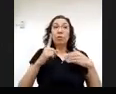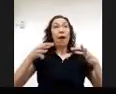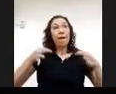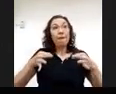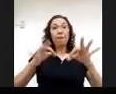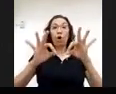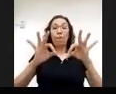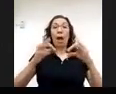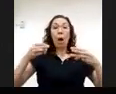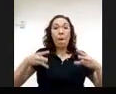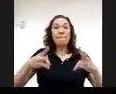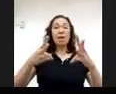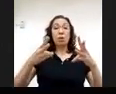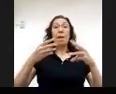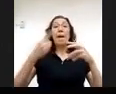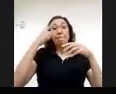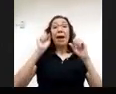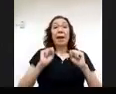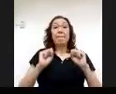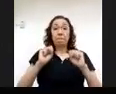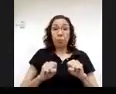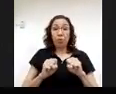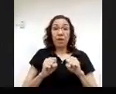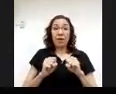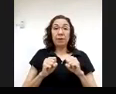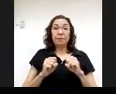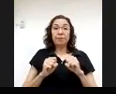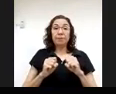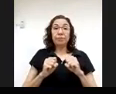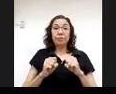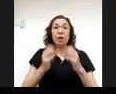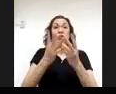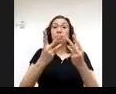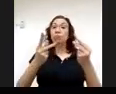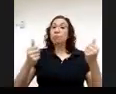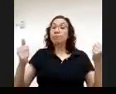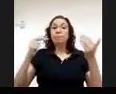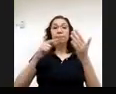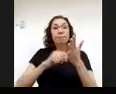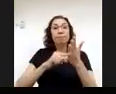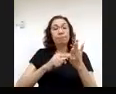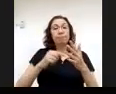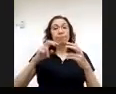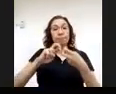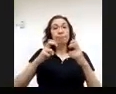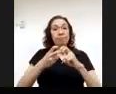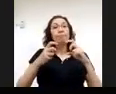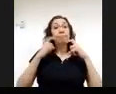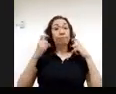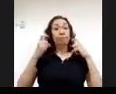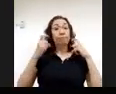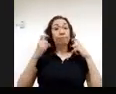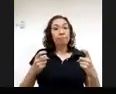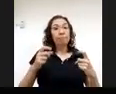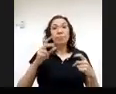un medio para poder solventar esa situación. Y no es que se